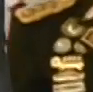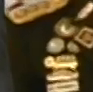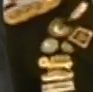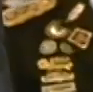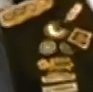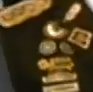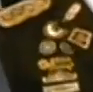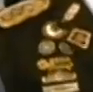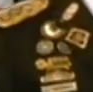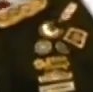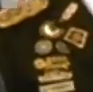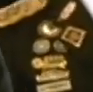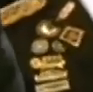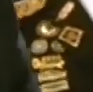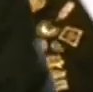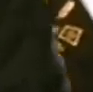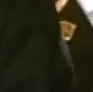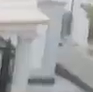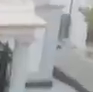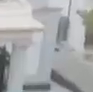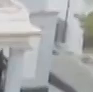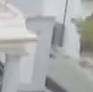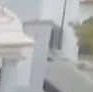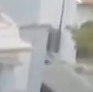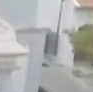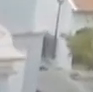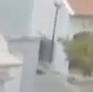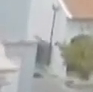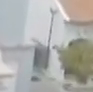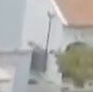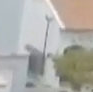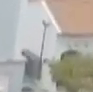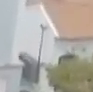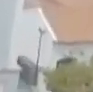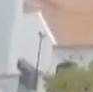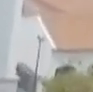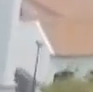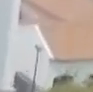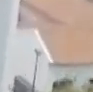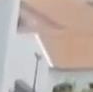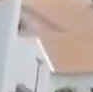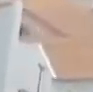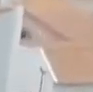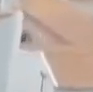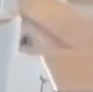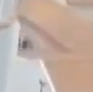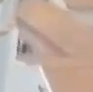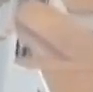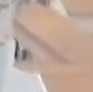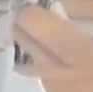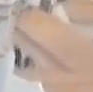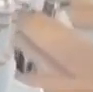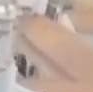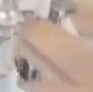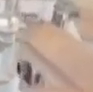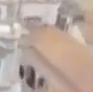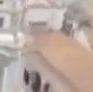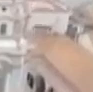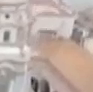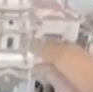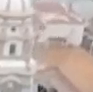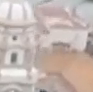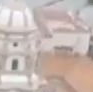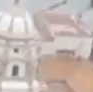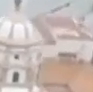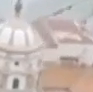de reconstrucción de nuestra memoria histórica. Es así como se recuerda entonces... el legado